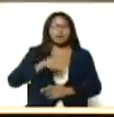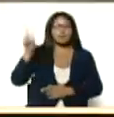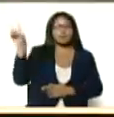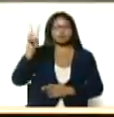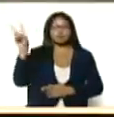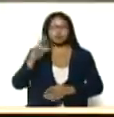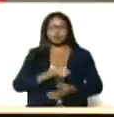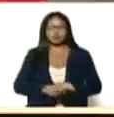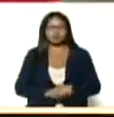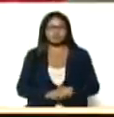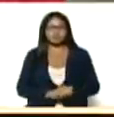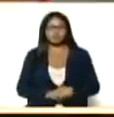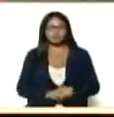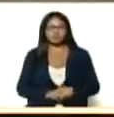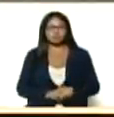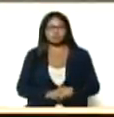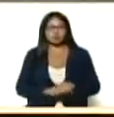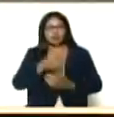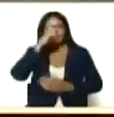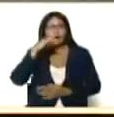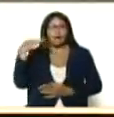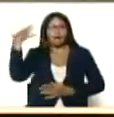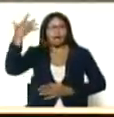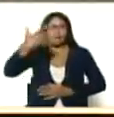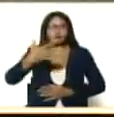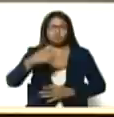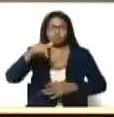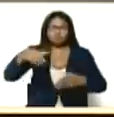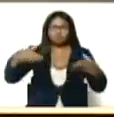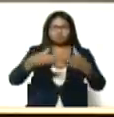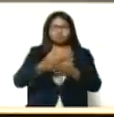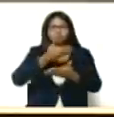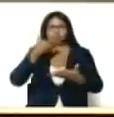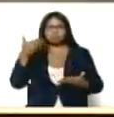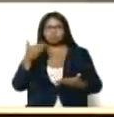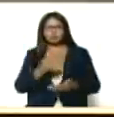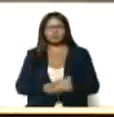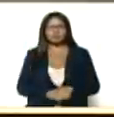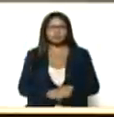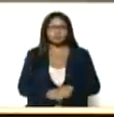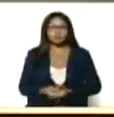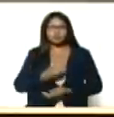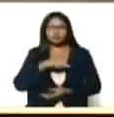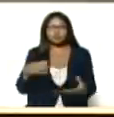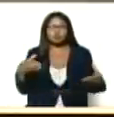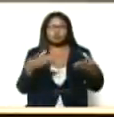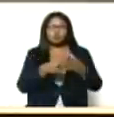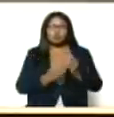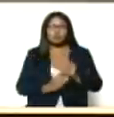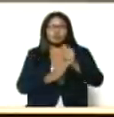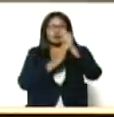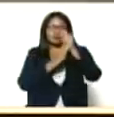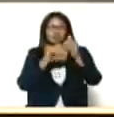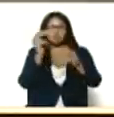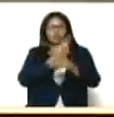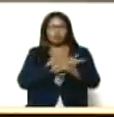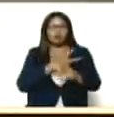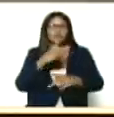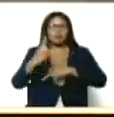en muchos años de historia. Hemos logrado conformar una dirección